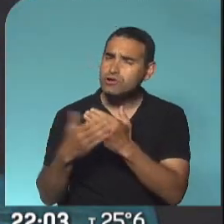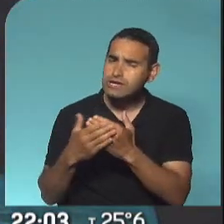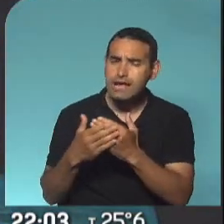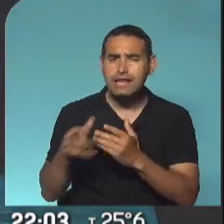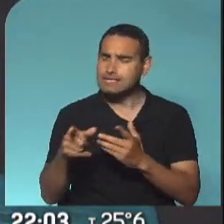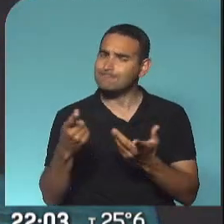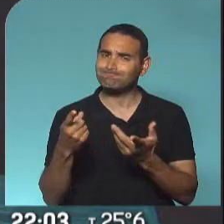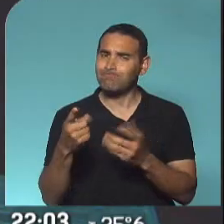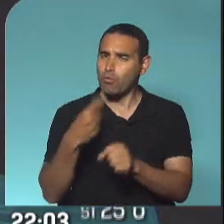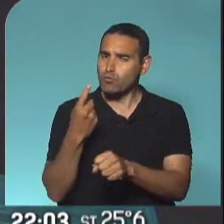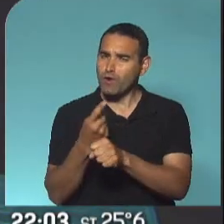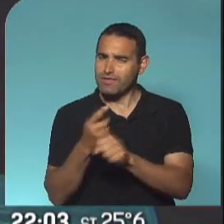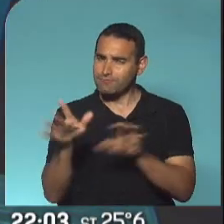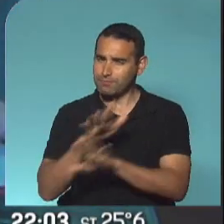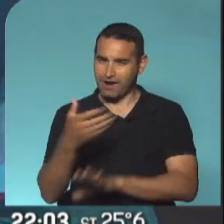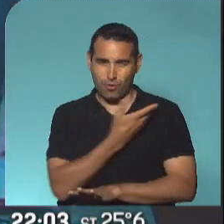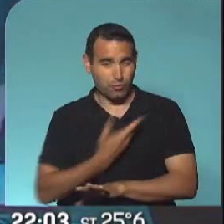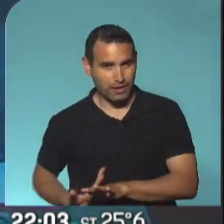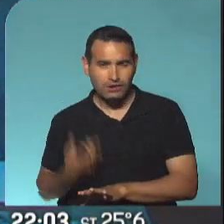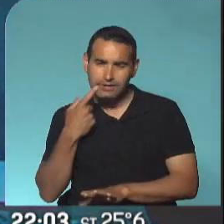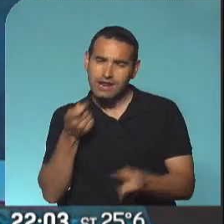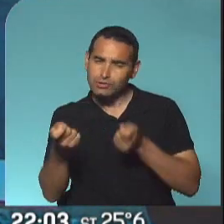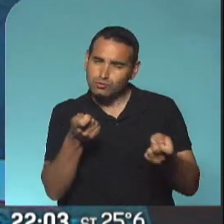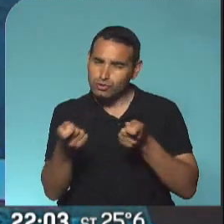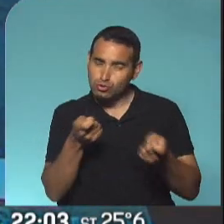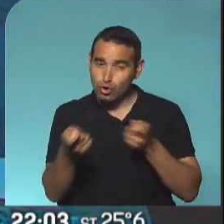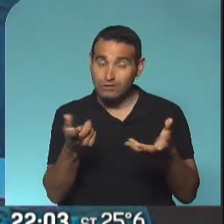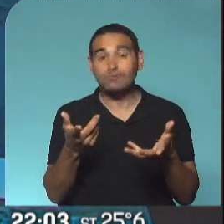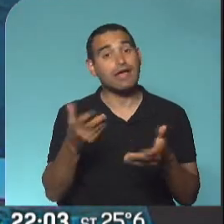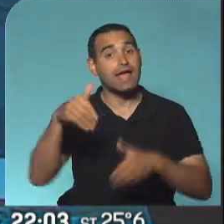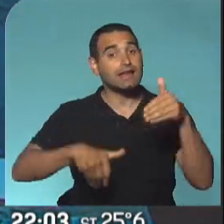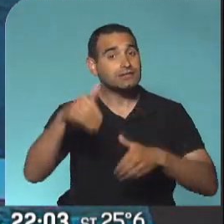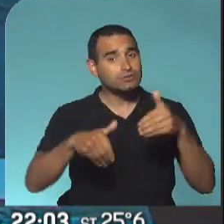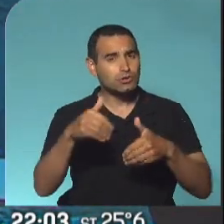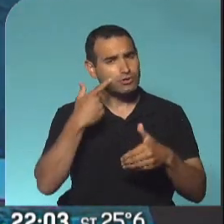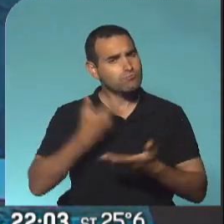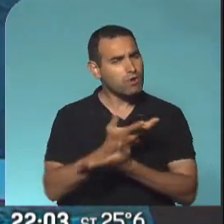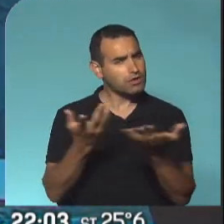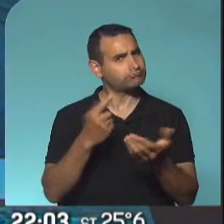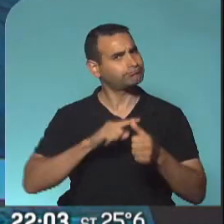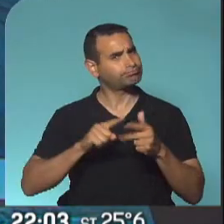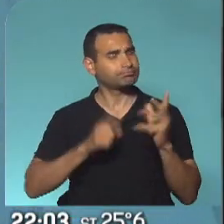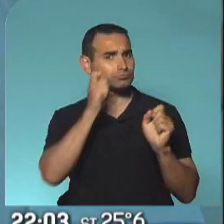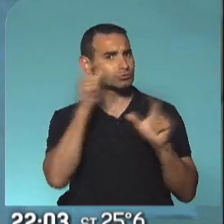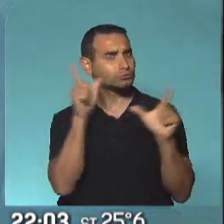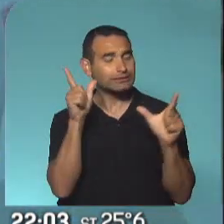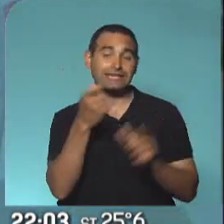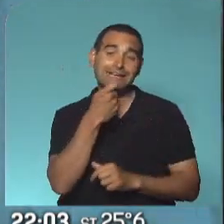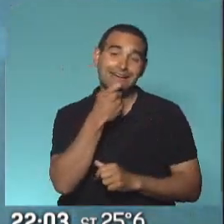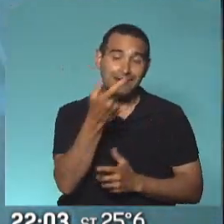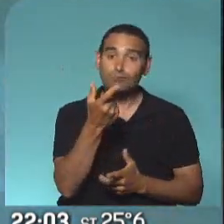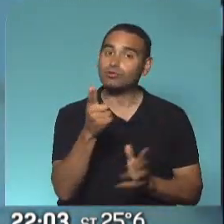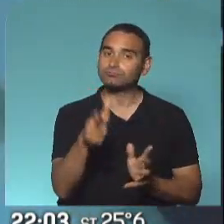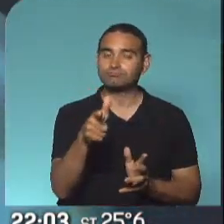ha podido todavía conformar ese gobierno y está en negociaciones. Las elecciones presentaron algunas sorpresas, como por ejemplo el